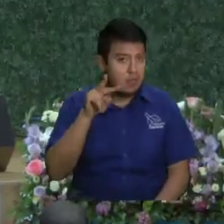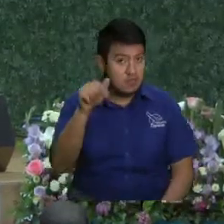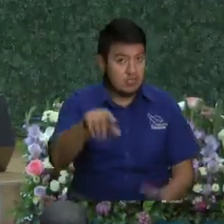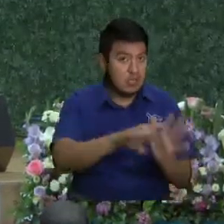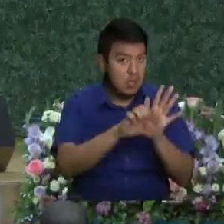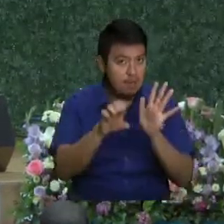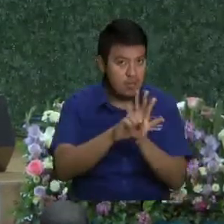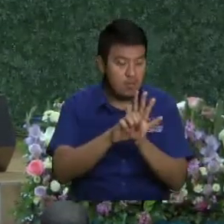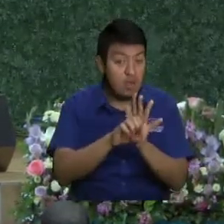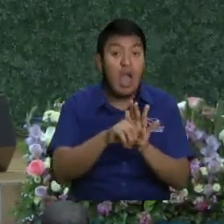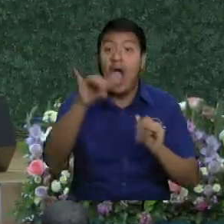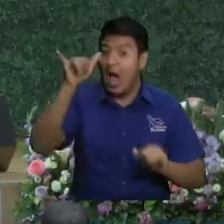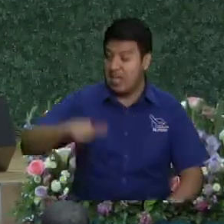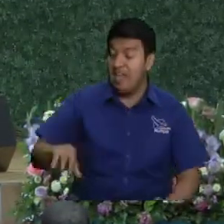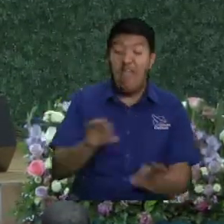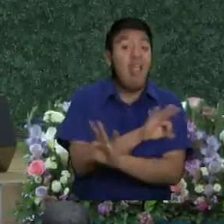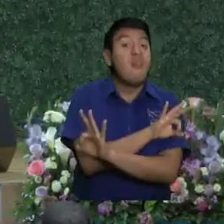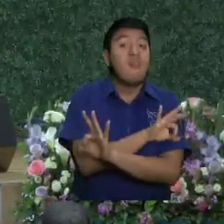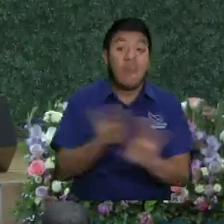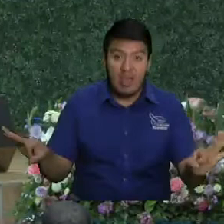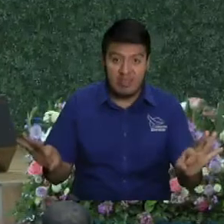Aquí nadie es el jefe.